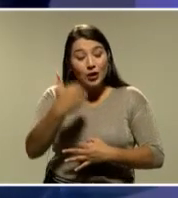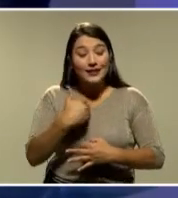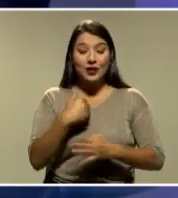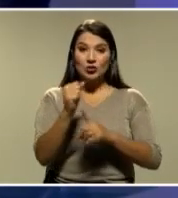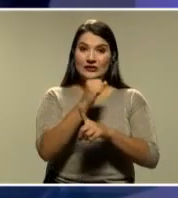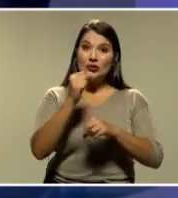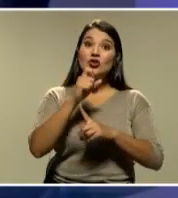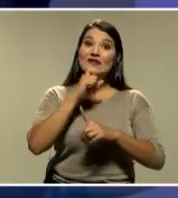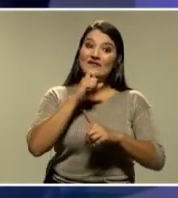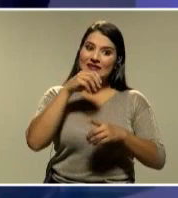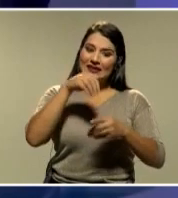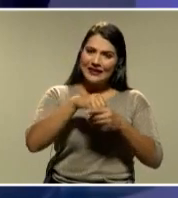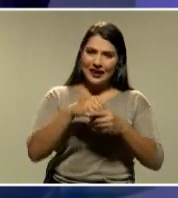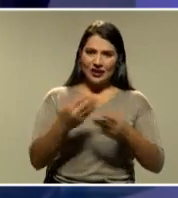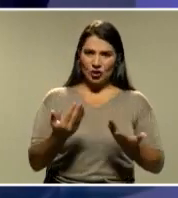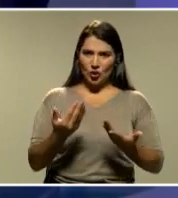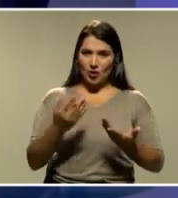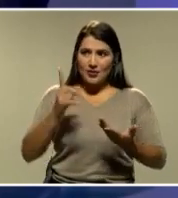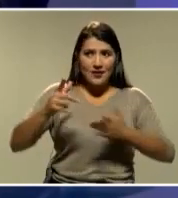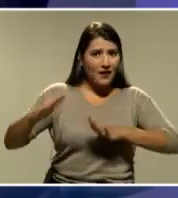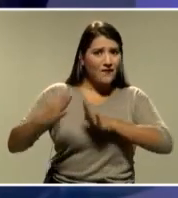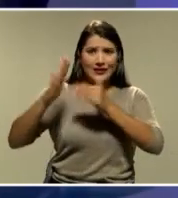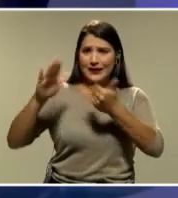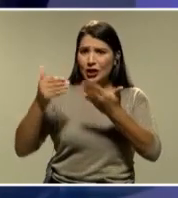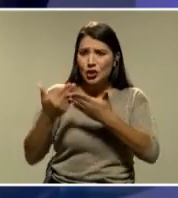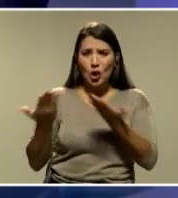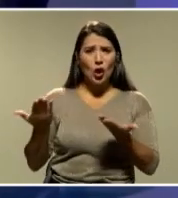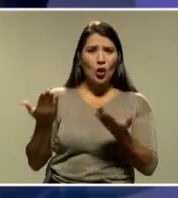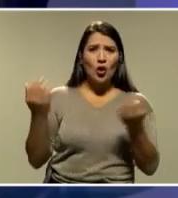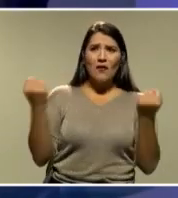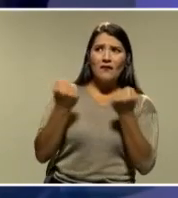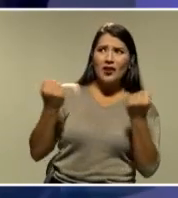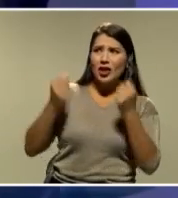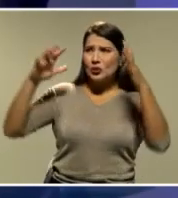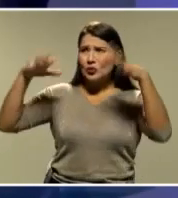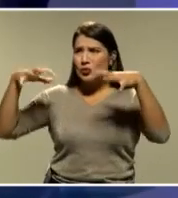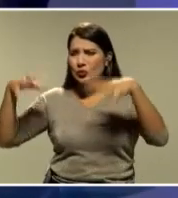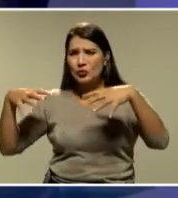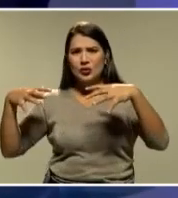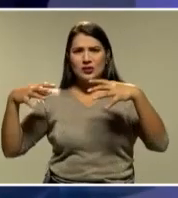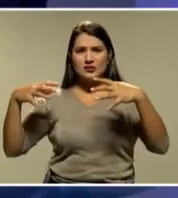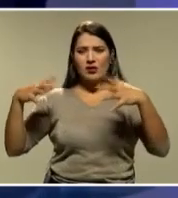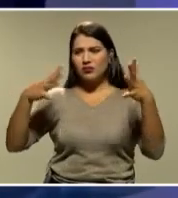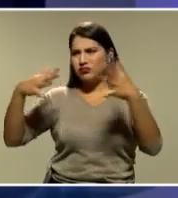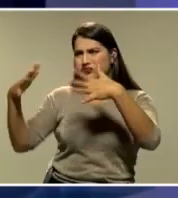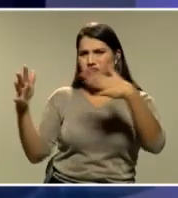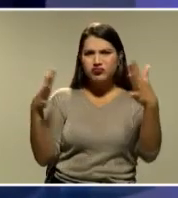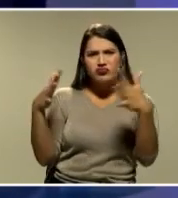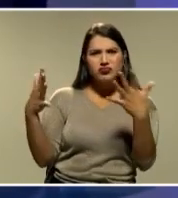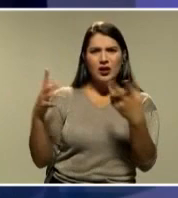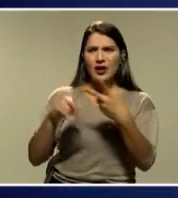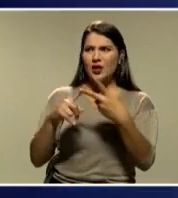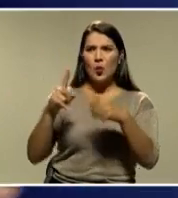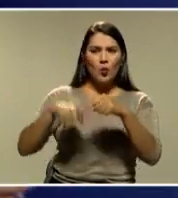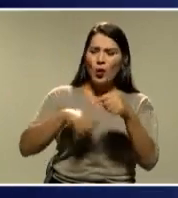todo, a situaciones críticas de clima, a falta de alimentos, a falta de lugar donde dormir y hasta la represión policial.